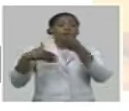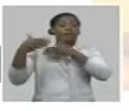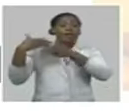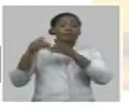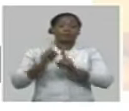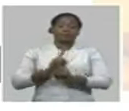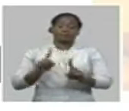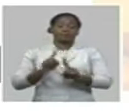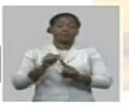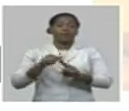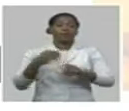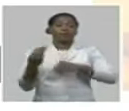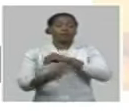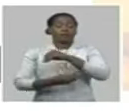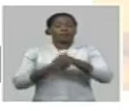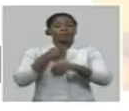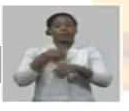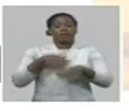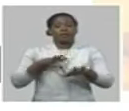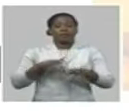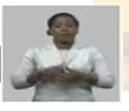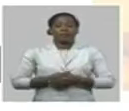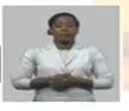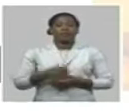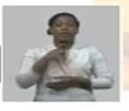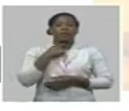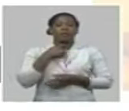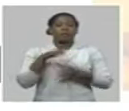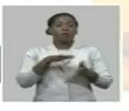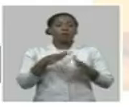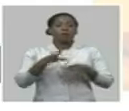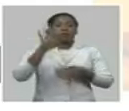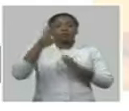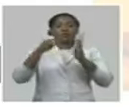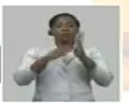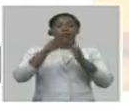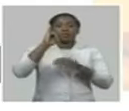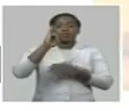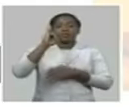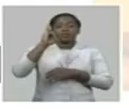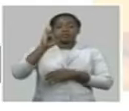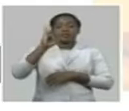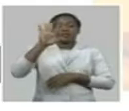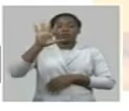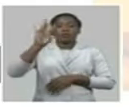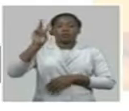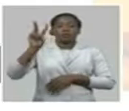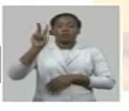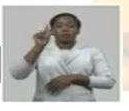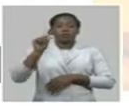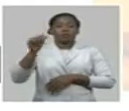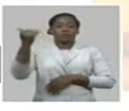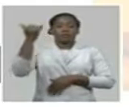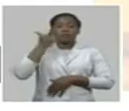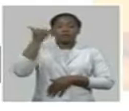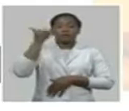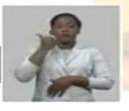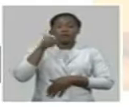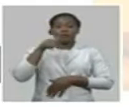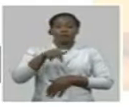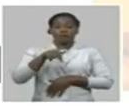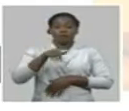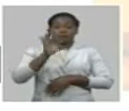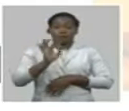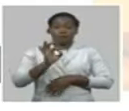normales voy a poner un ejemplo en enero tuvimos 4.652 llamadas registradas en las oficinas